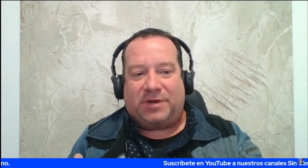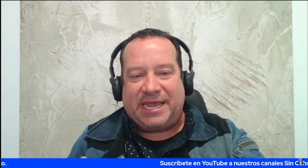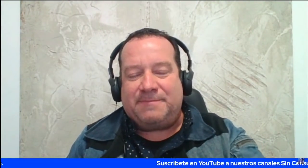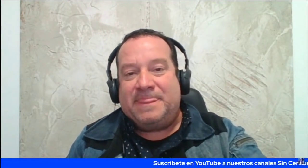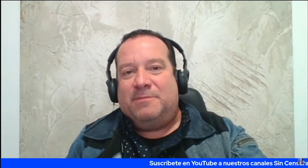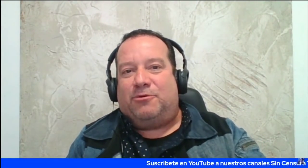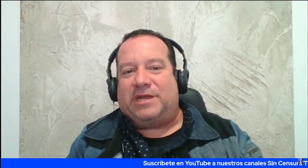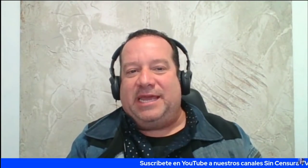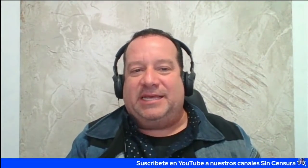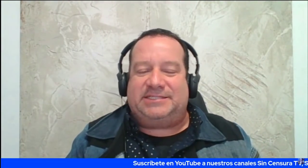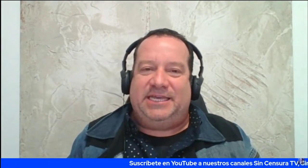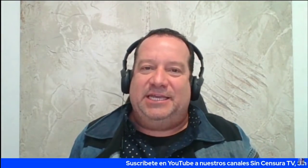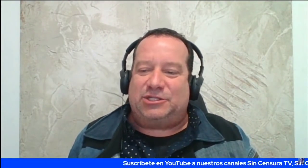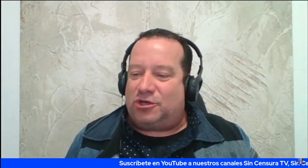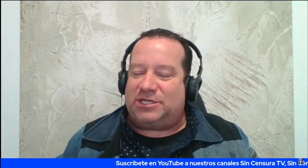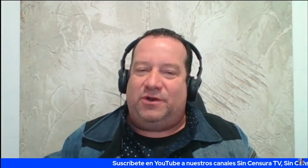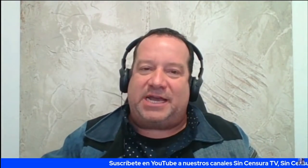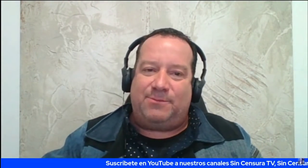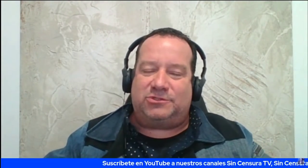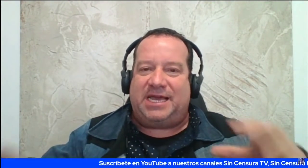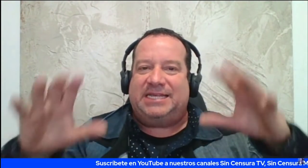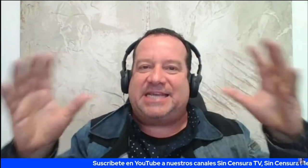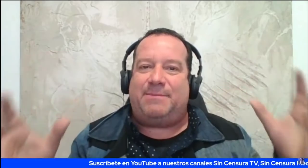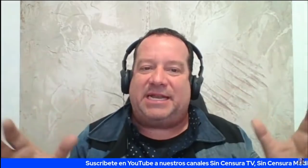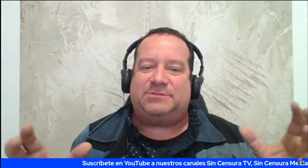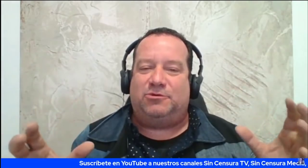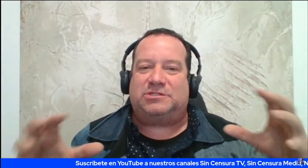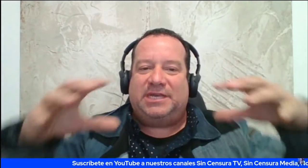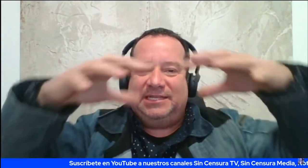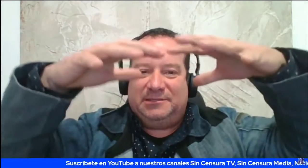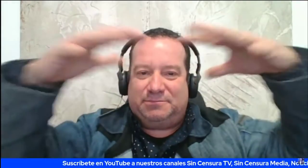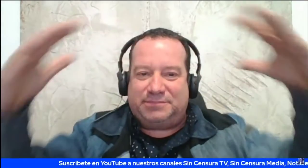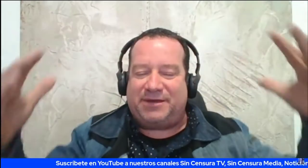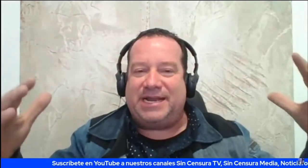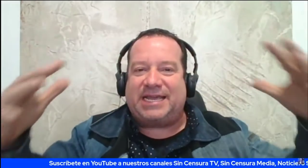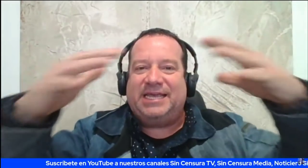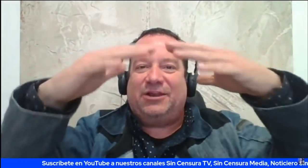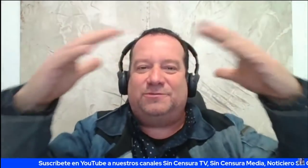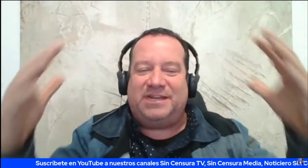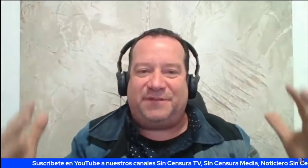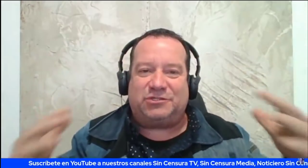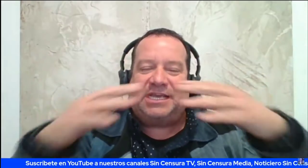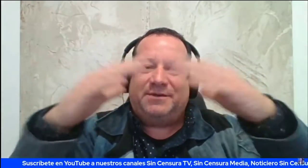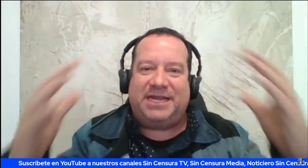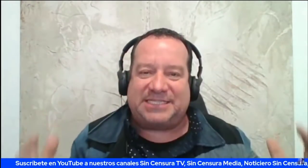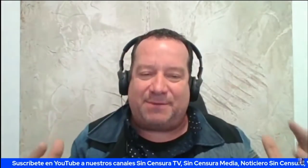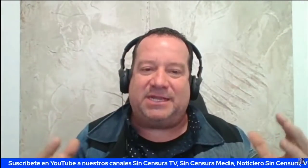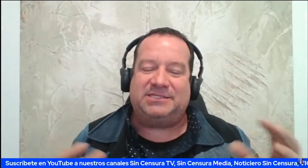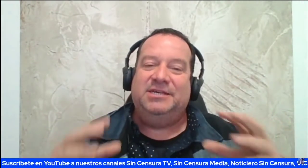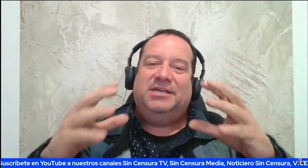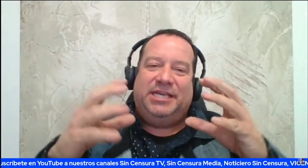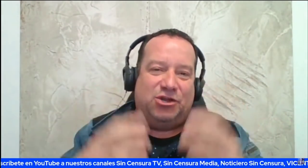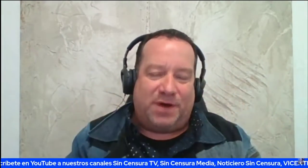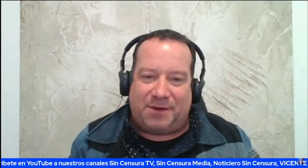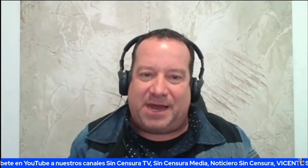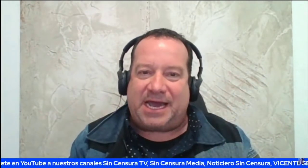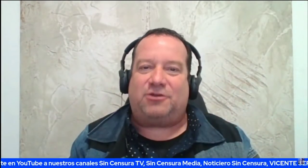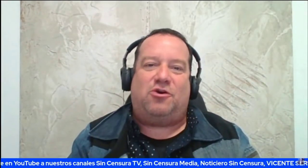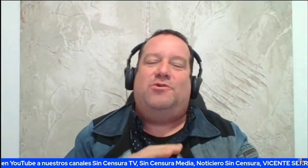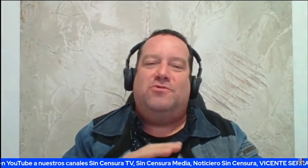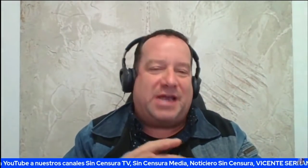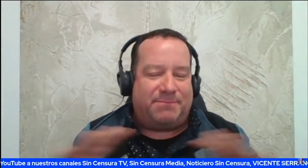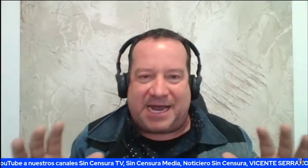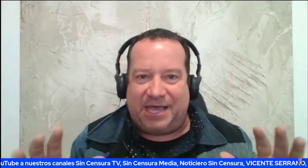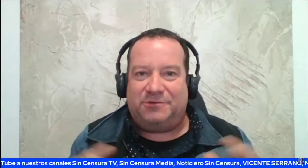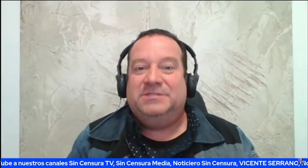economía. ¿Por qué? Porque si todo se lo dejamos a las cámaras, pues se van a quedar los beneficios arriba en las cámaras y no van a